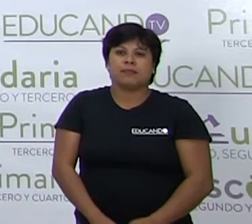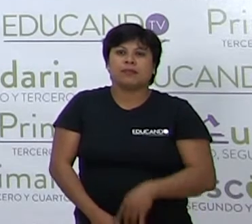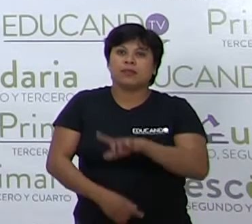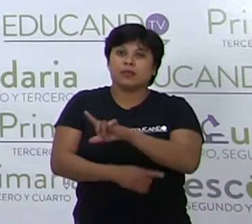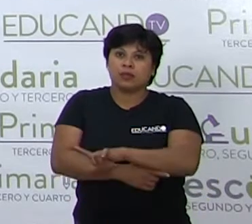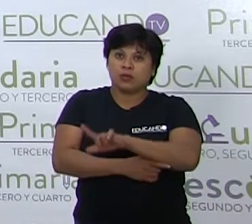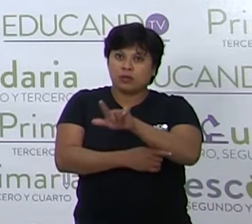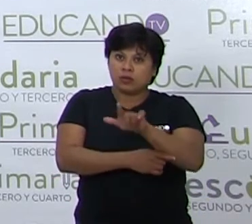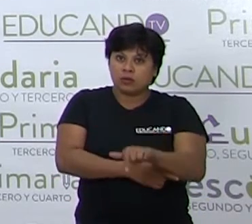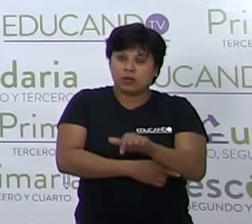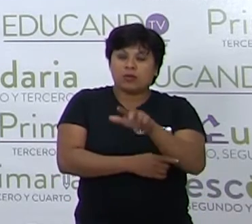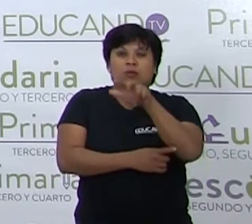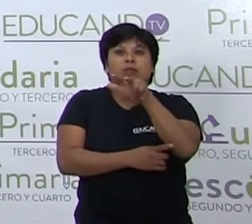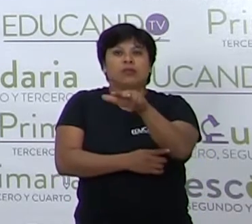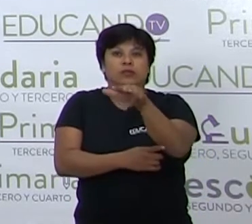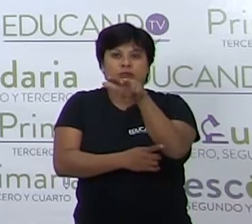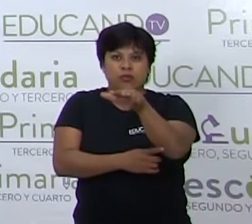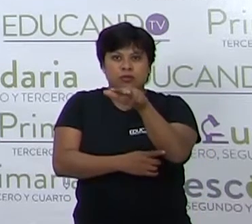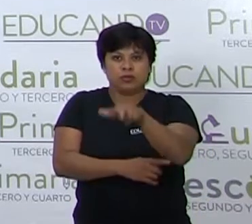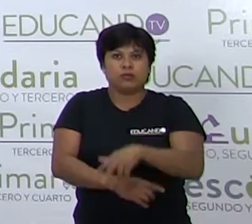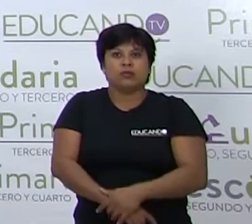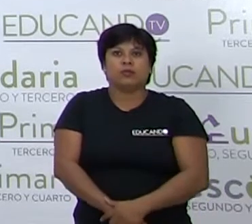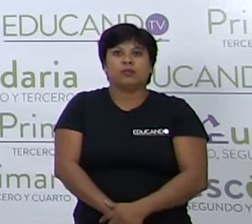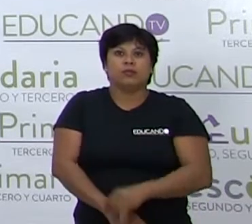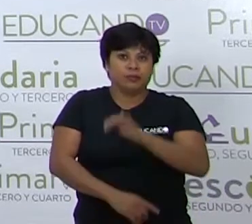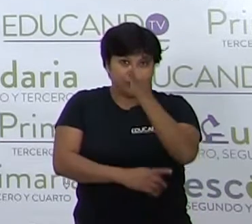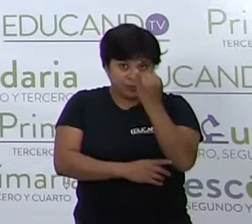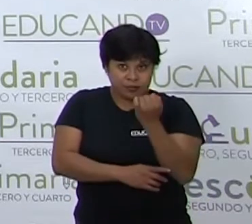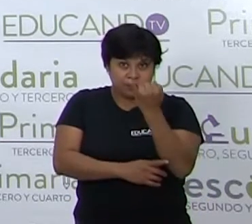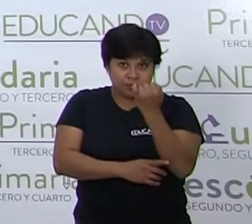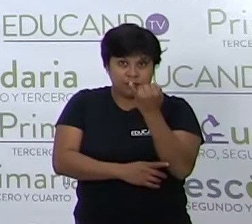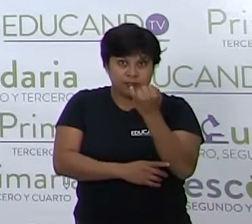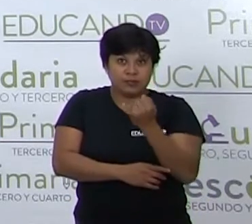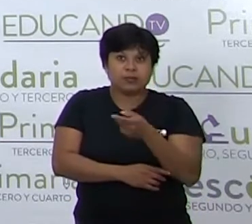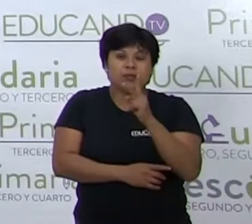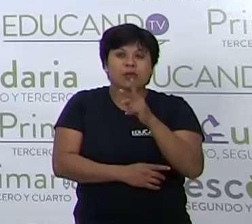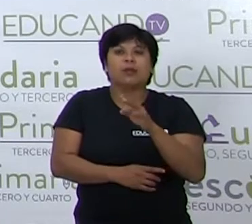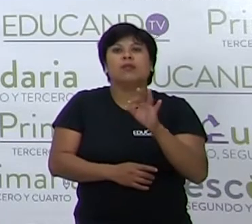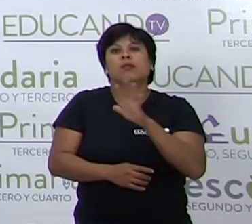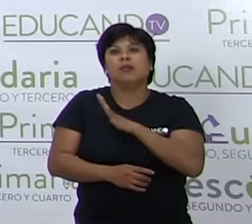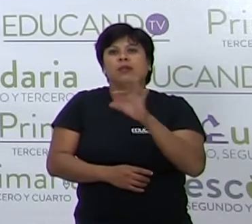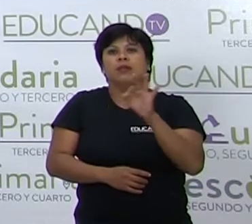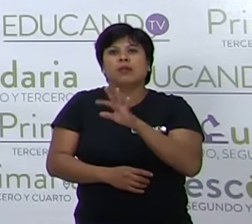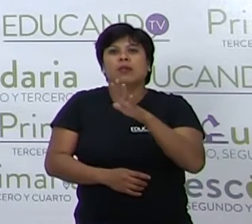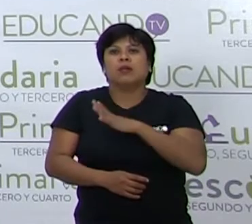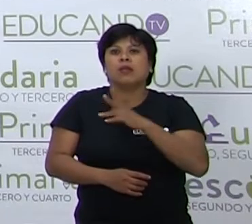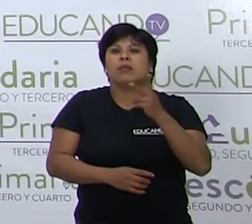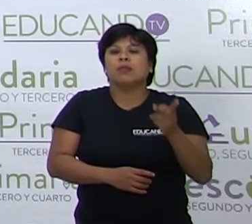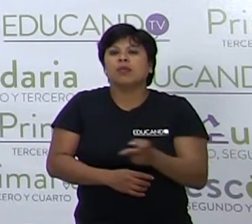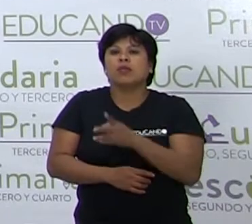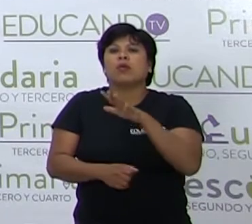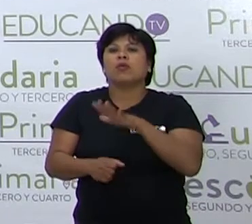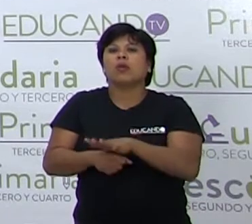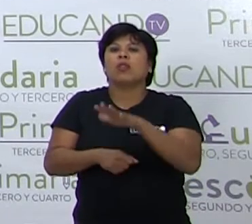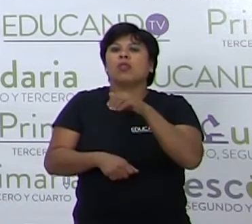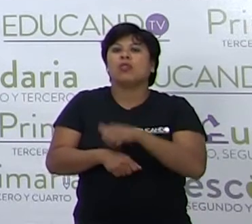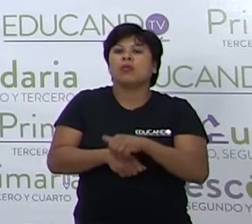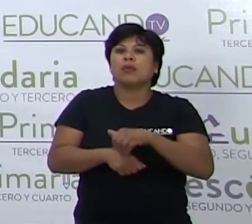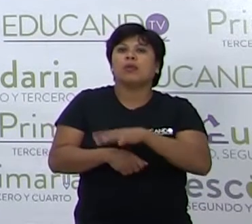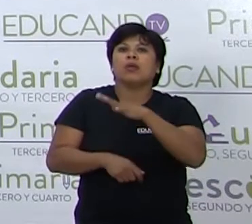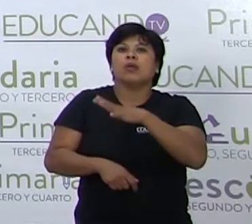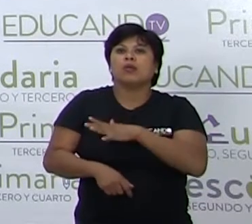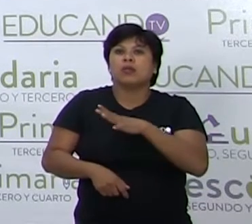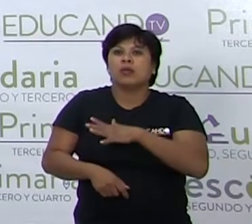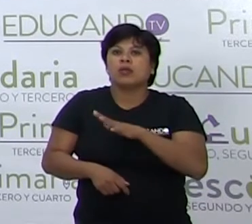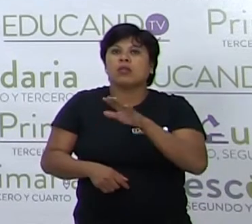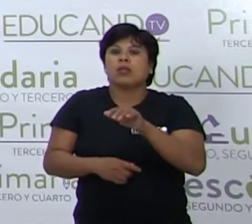Luego, el 18. ¿Sí? Pero resulta que a Juan le preguntaron, ¿en qué número iría? está